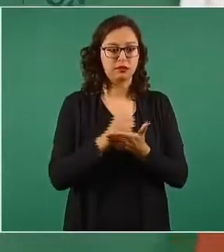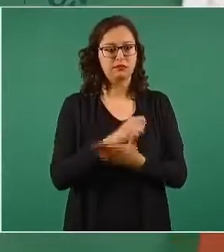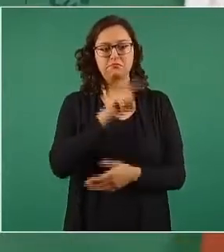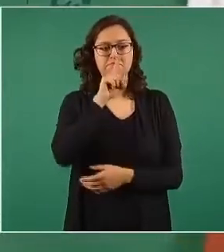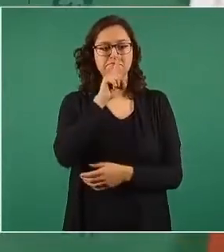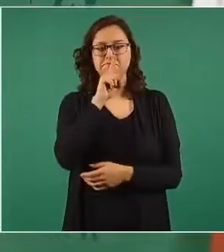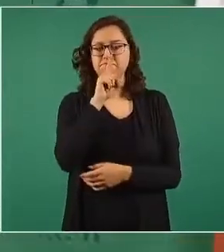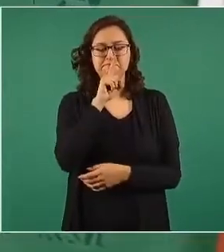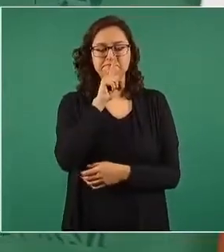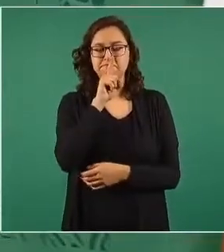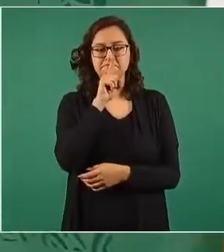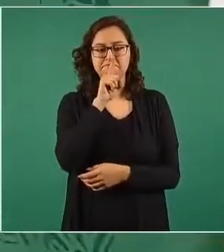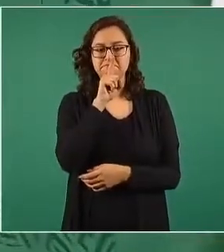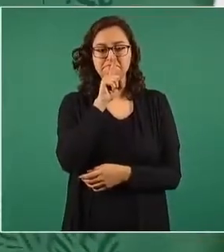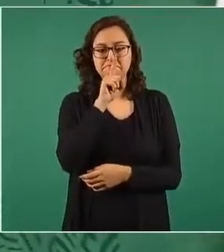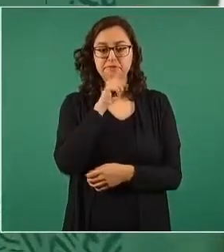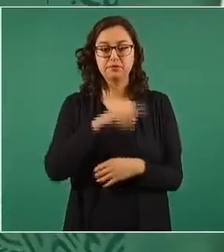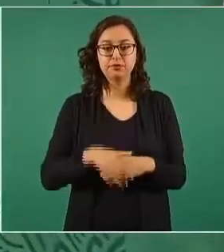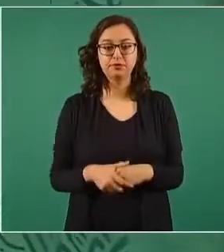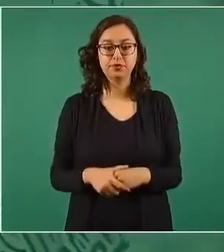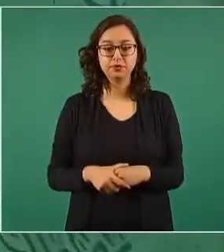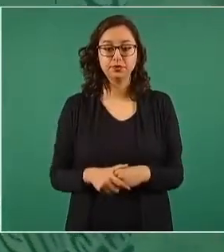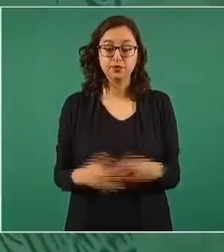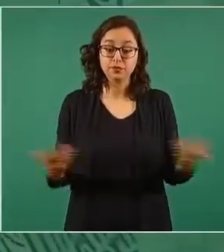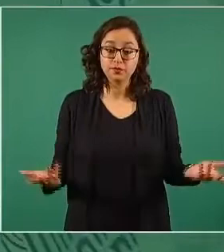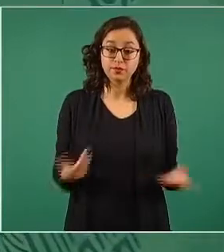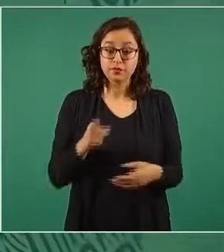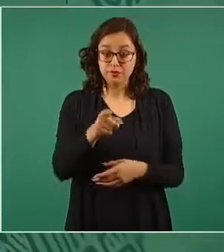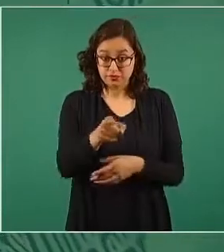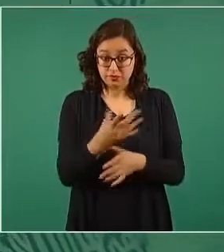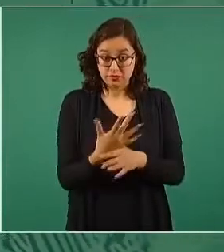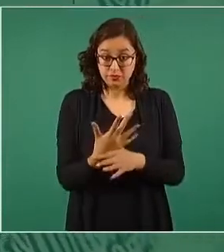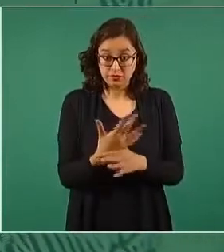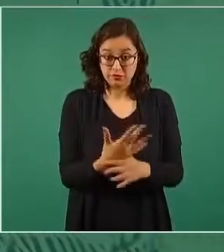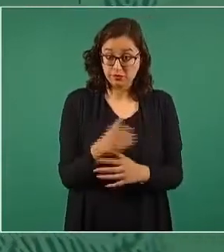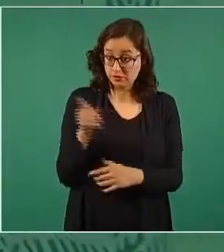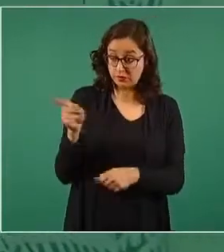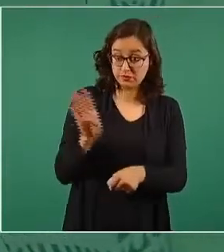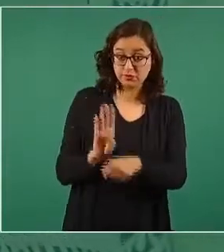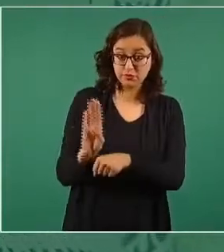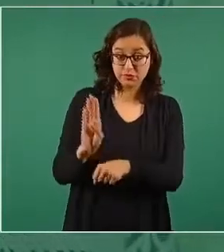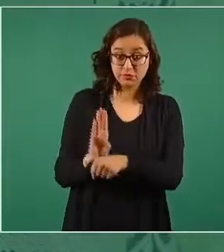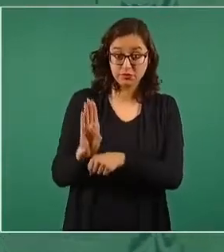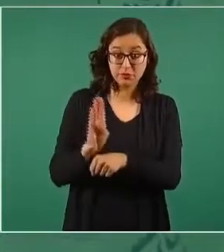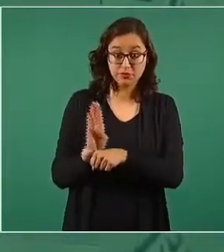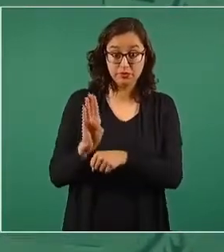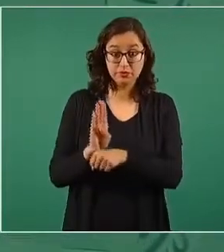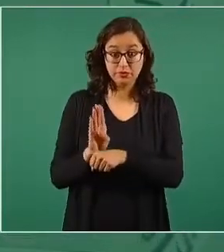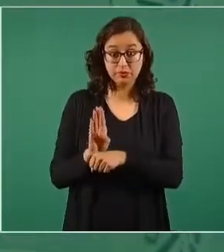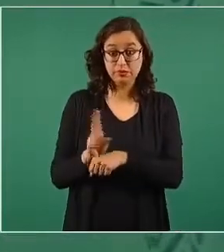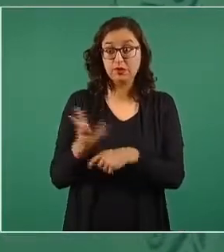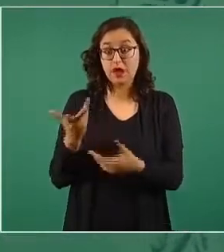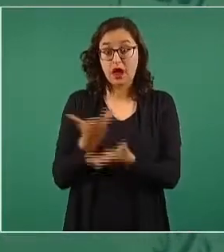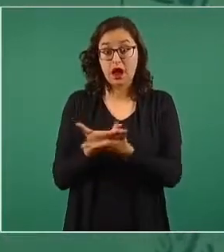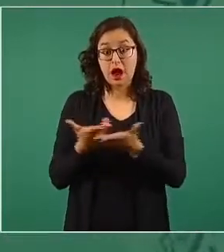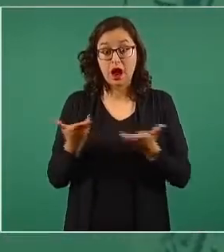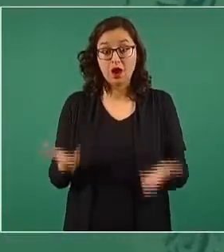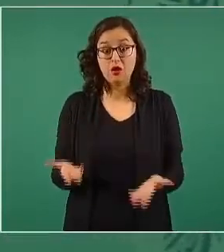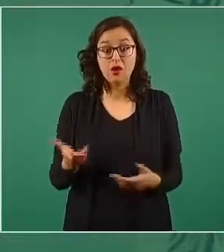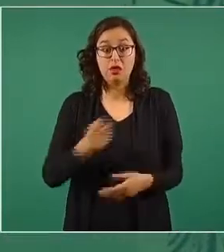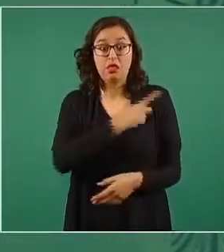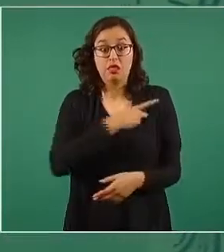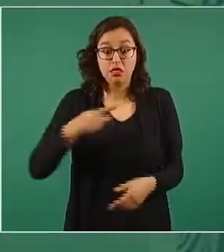hablas de que el Brasil tiene una deuda, su